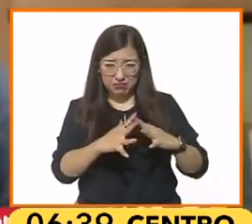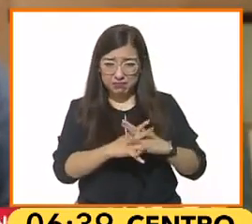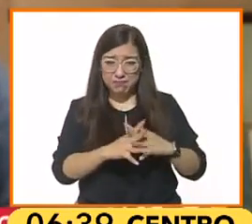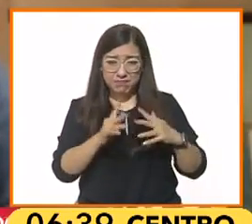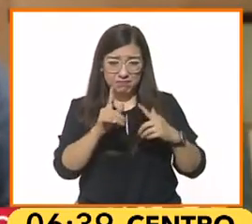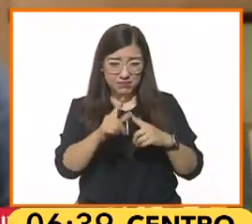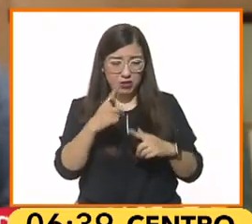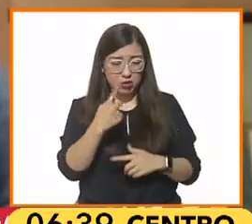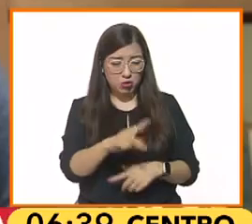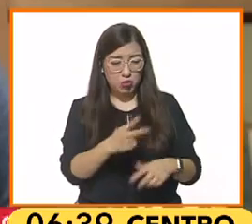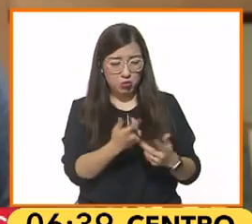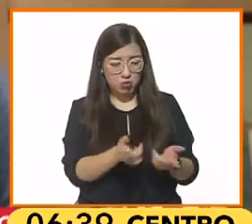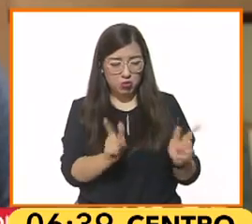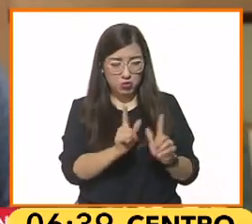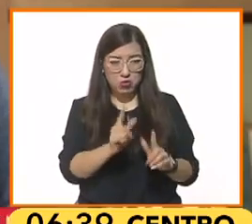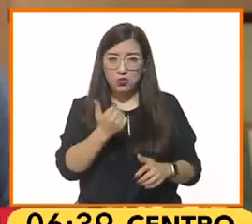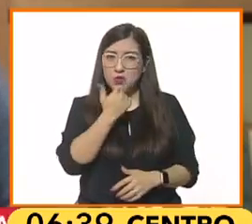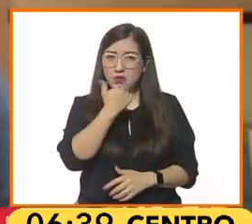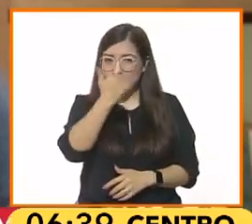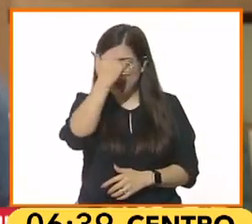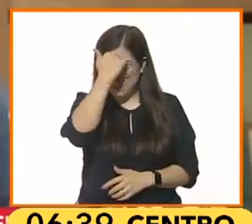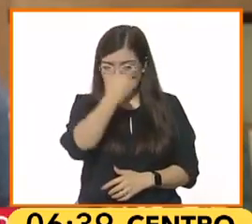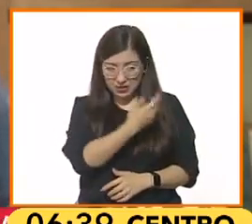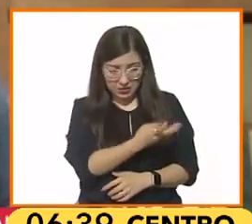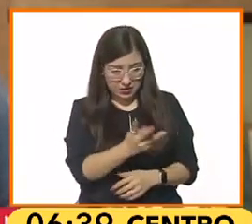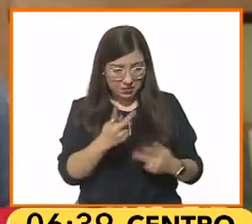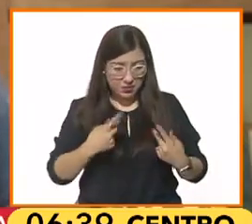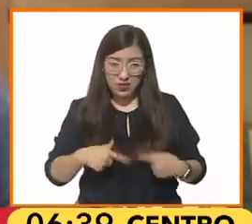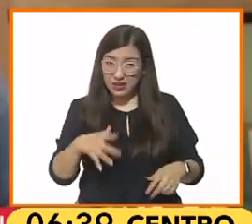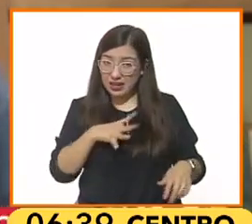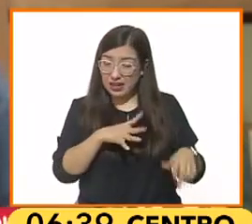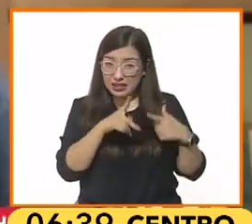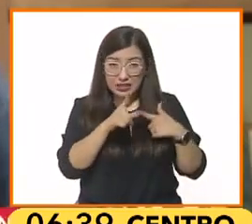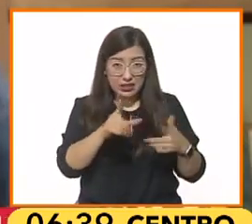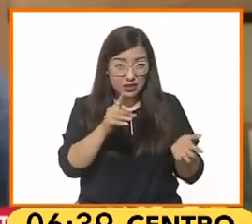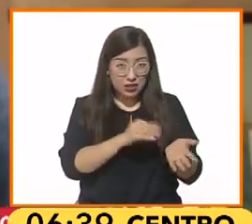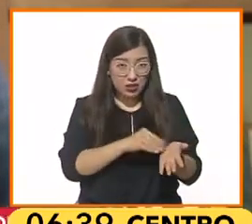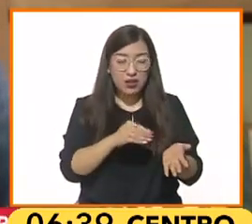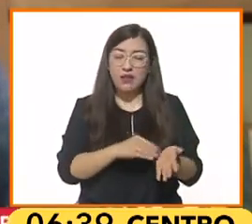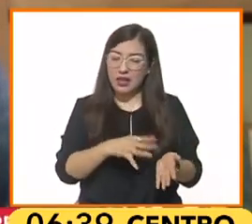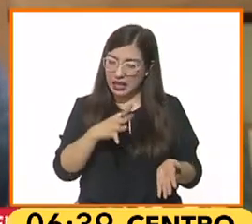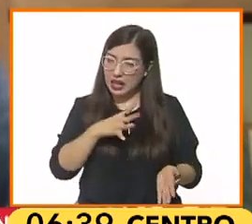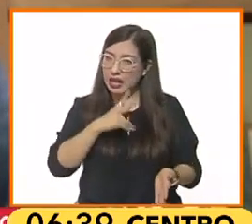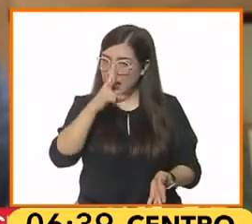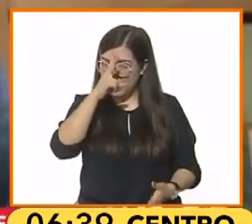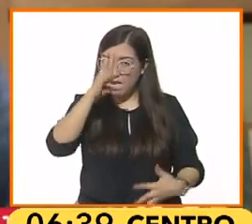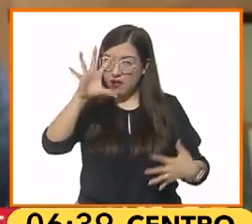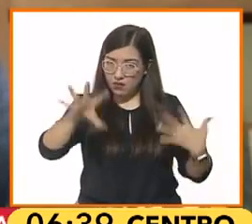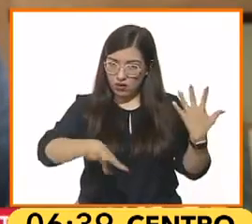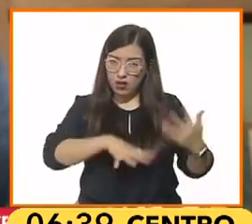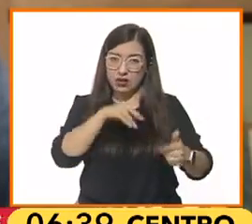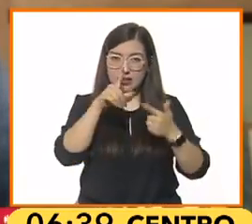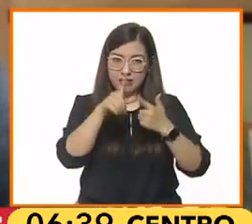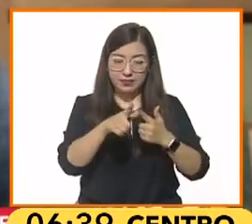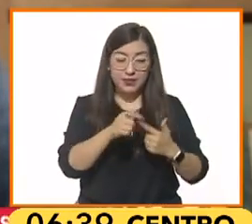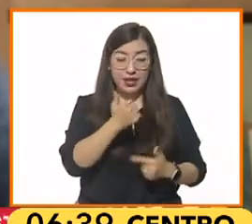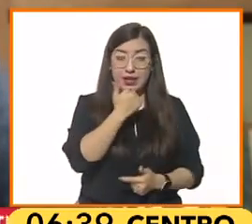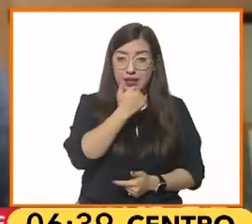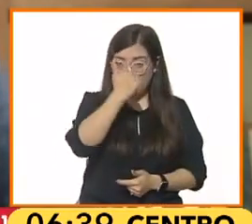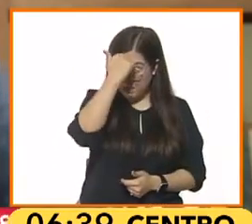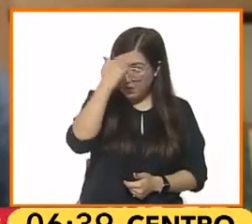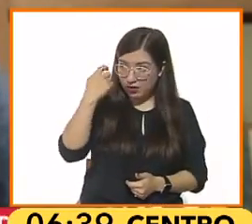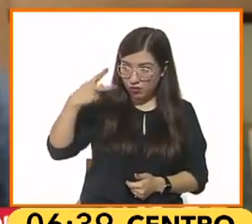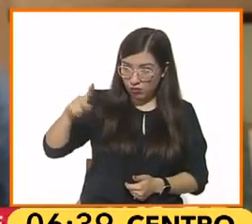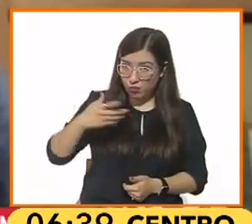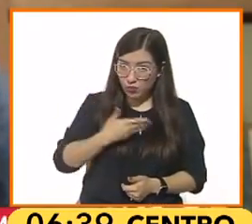parte del grupo de Hamás, pues lamentablemente vamos a ver nuevos ciclos de violencia. Sí. Hamás, con este tipo de declaraciones de Netanyahu, no